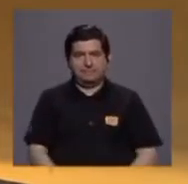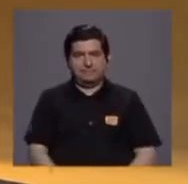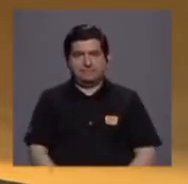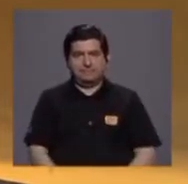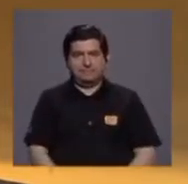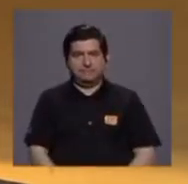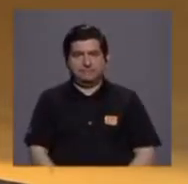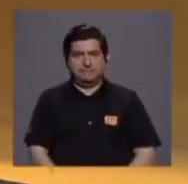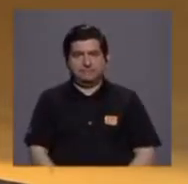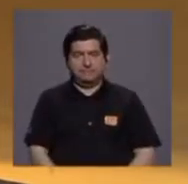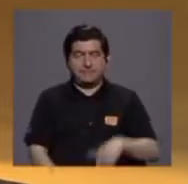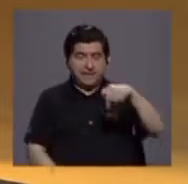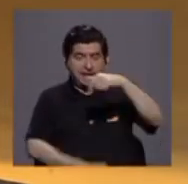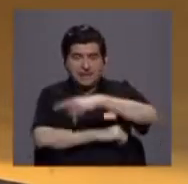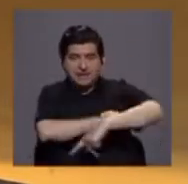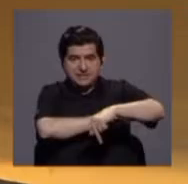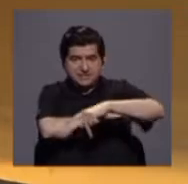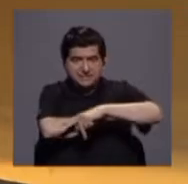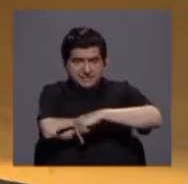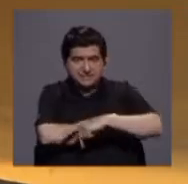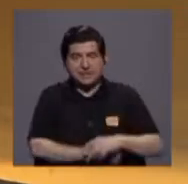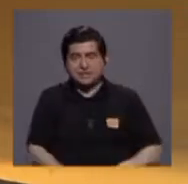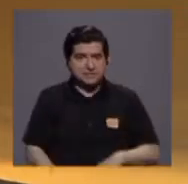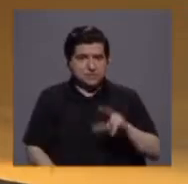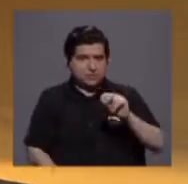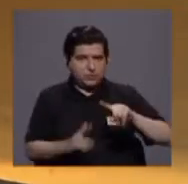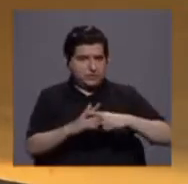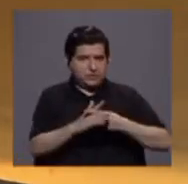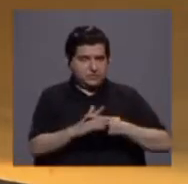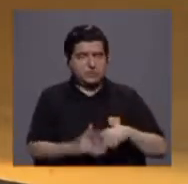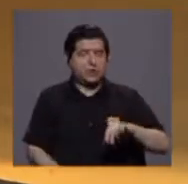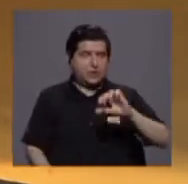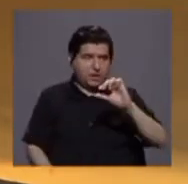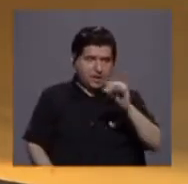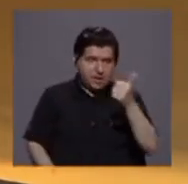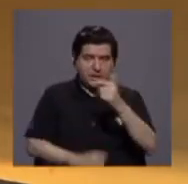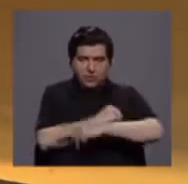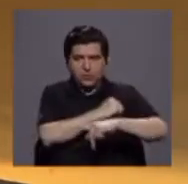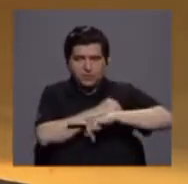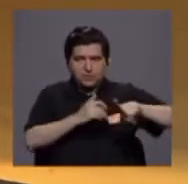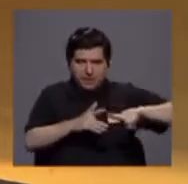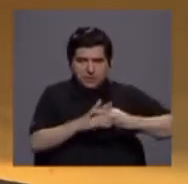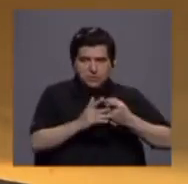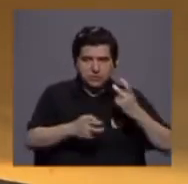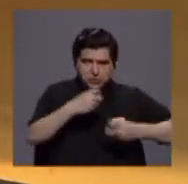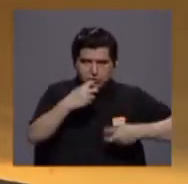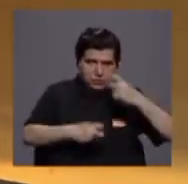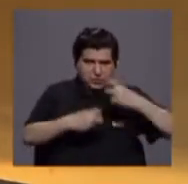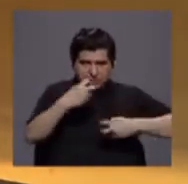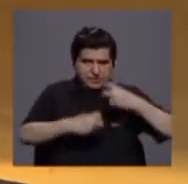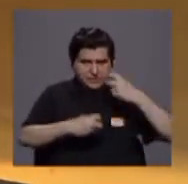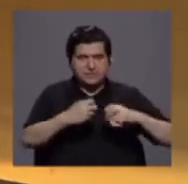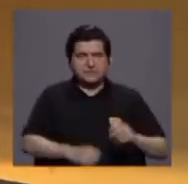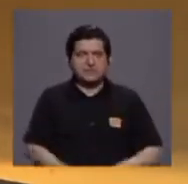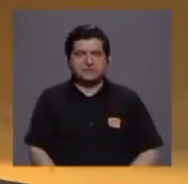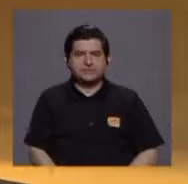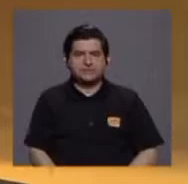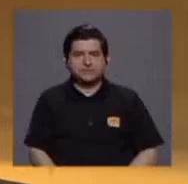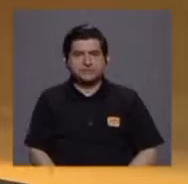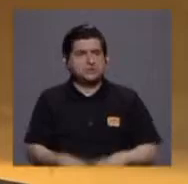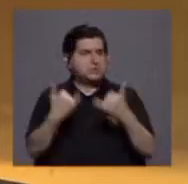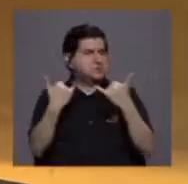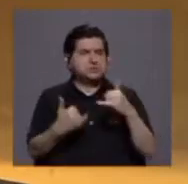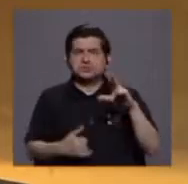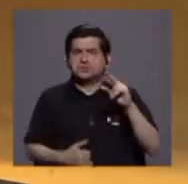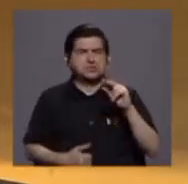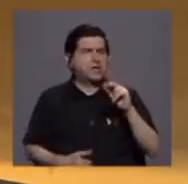En el país donde empezó, hace mucho el problema en mucho dejó de ser